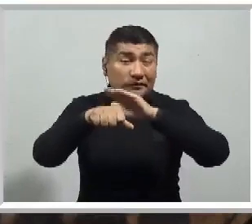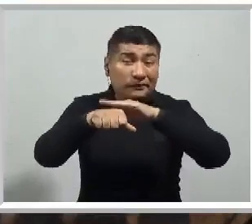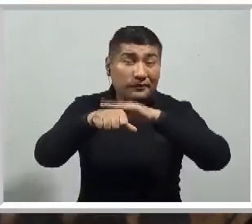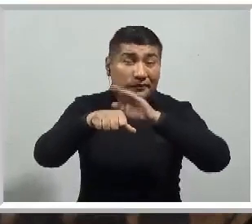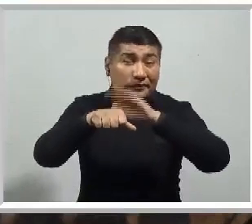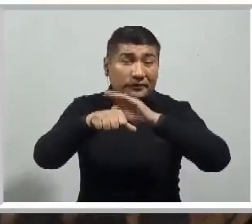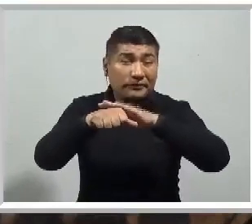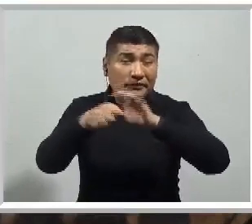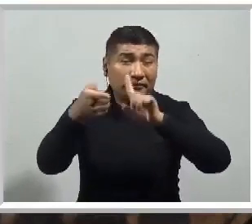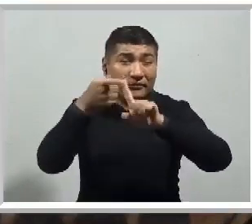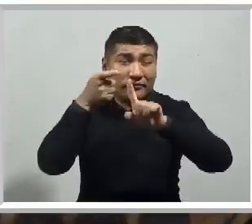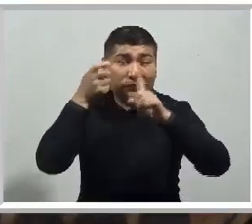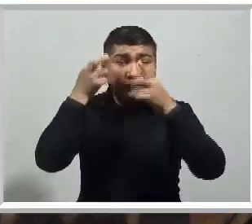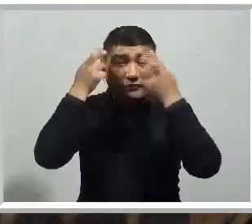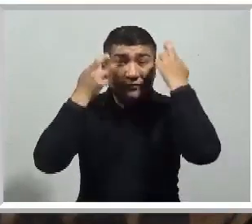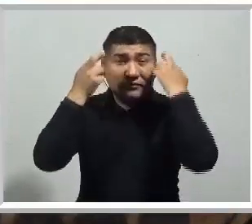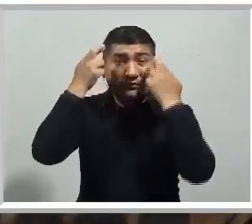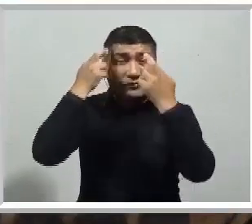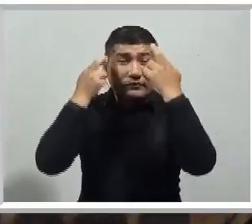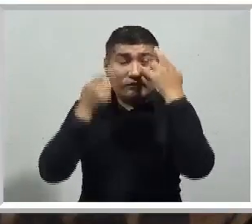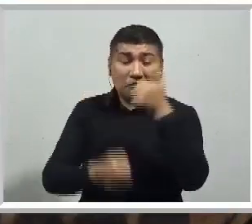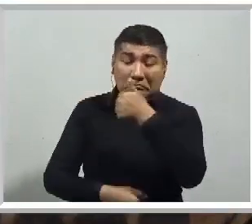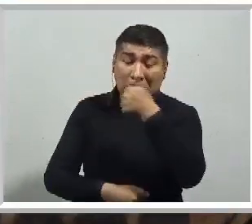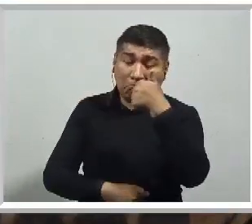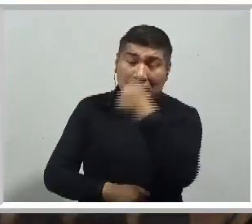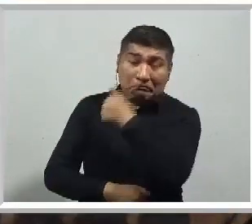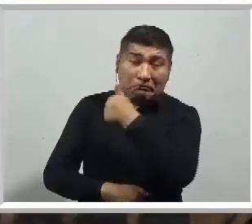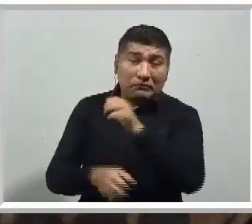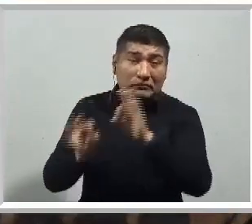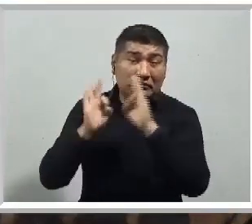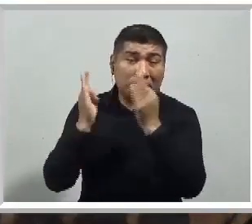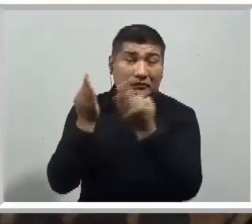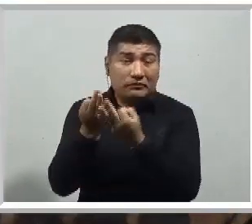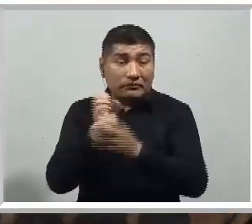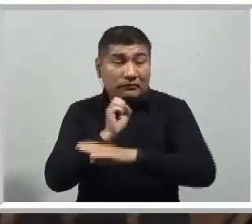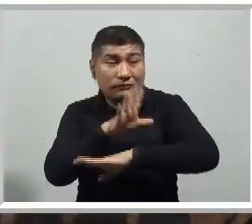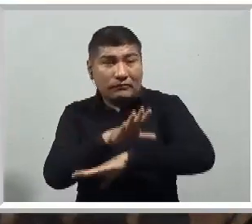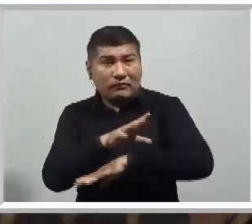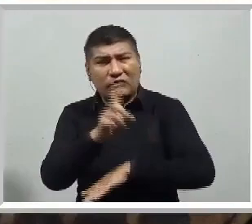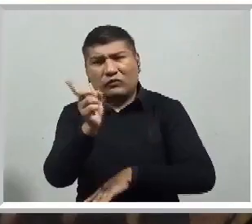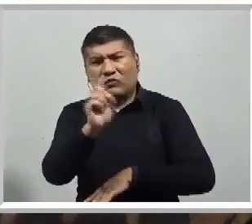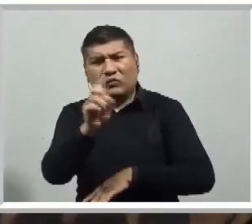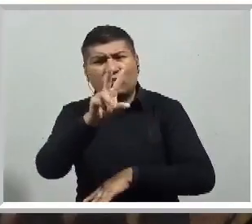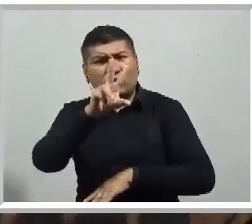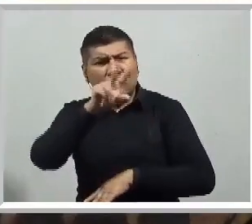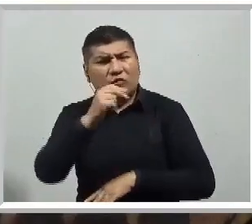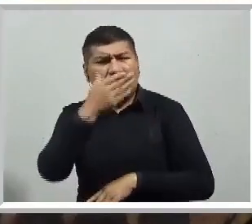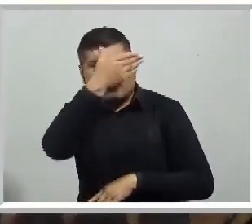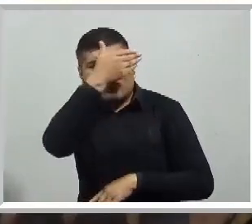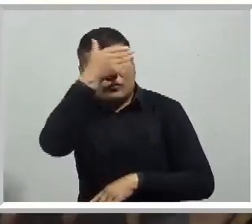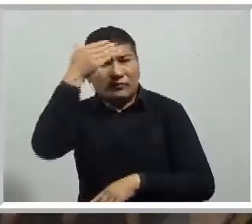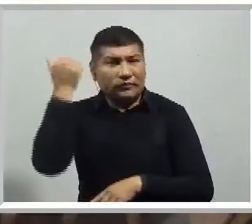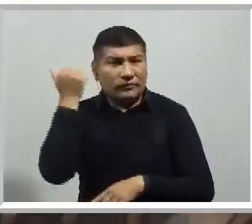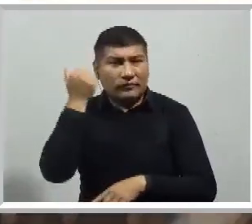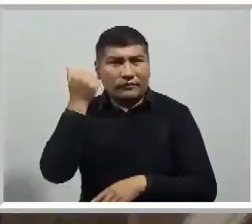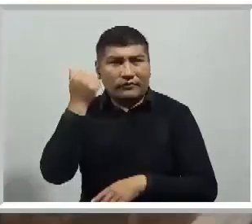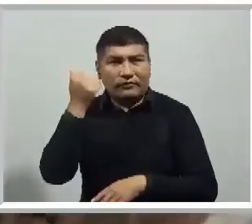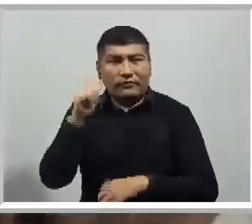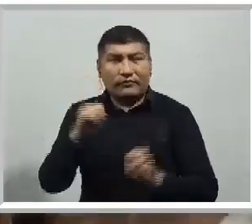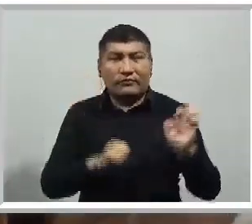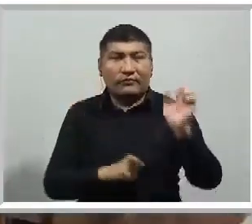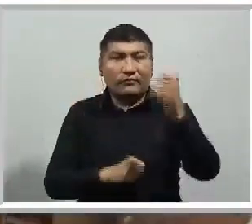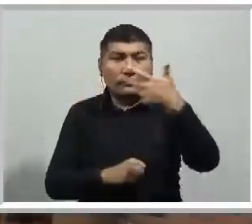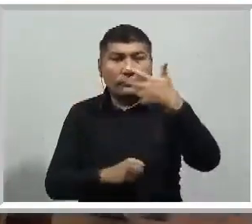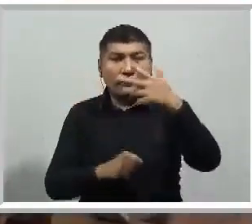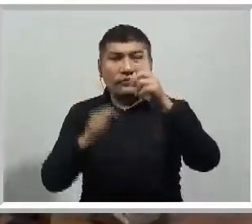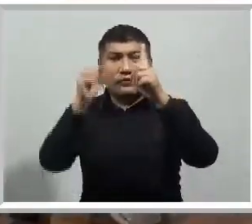la reflexión de las mismas familias, no debemos olvidar las tres palabras